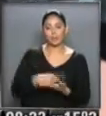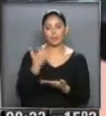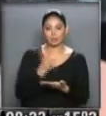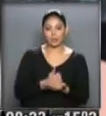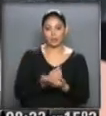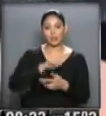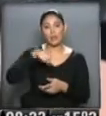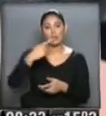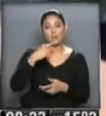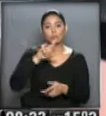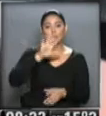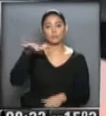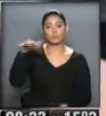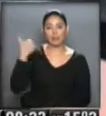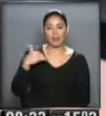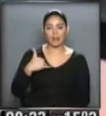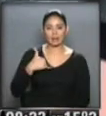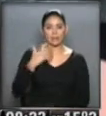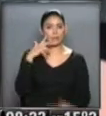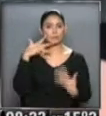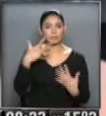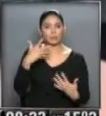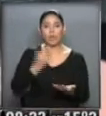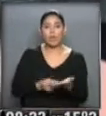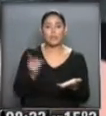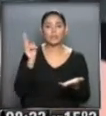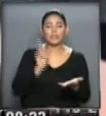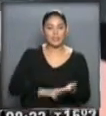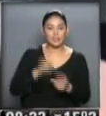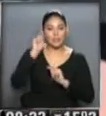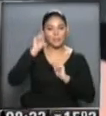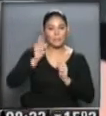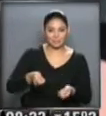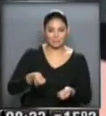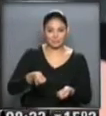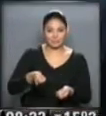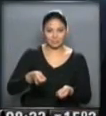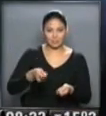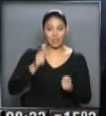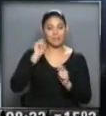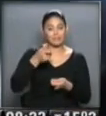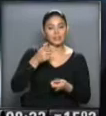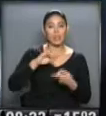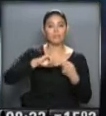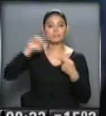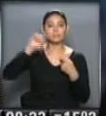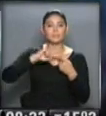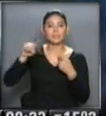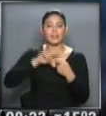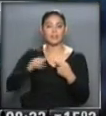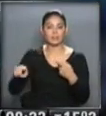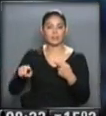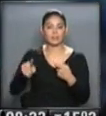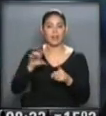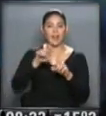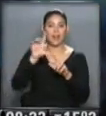Aires y en distintos lugares de la Argentina con mucho éxito, volvió a visitarnos como parte de su gira mundial o